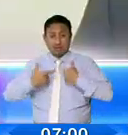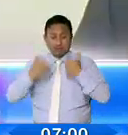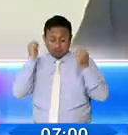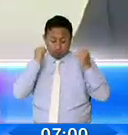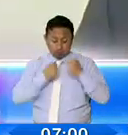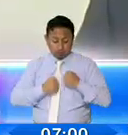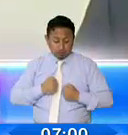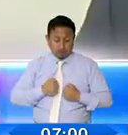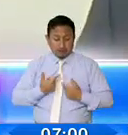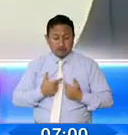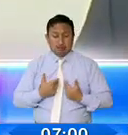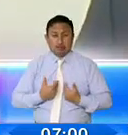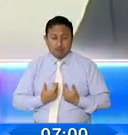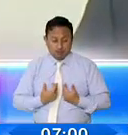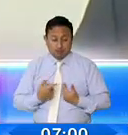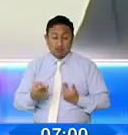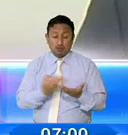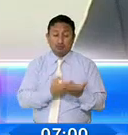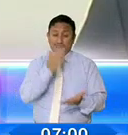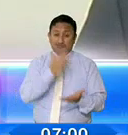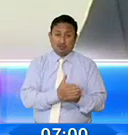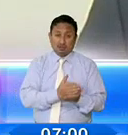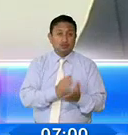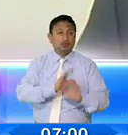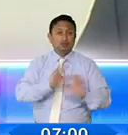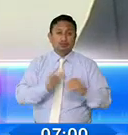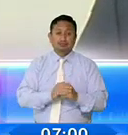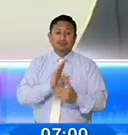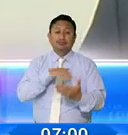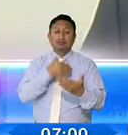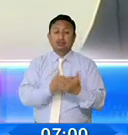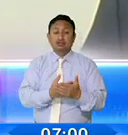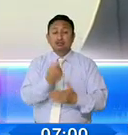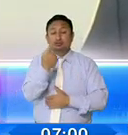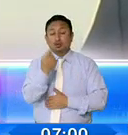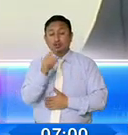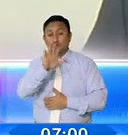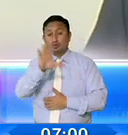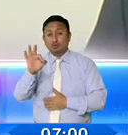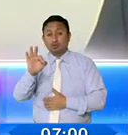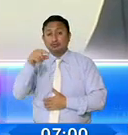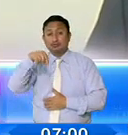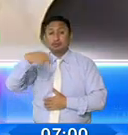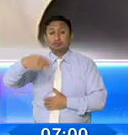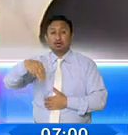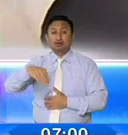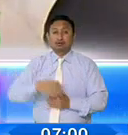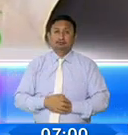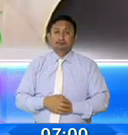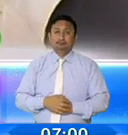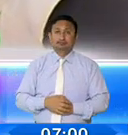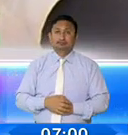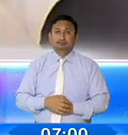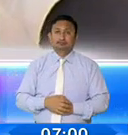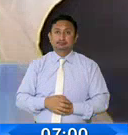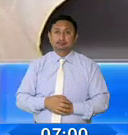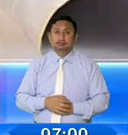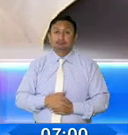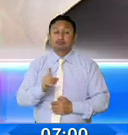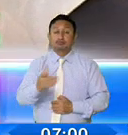suspender la sesión hasta las 23 horas con 59 minutos del día miércoles. De acuerdo con el presidente de la Junta